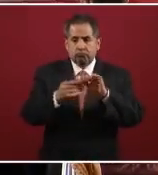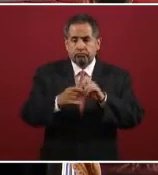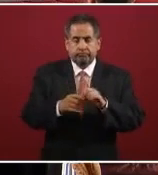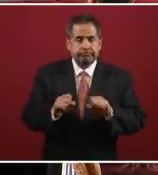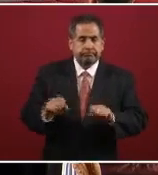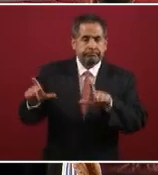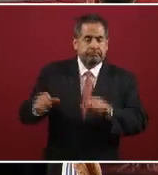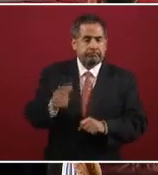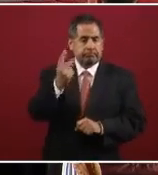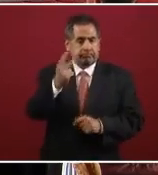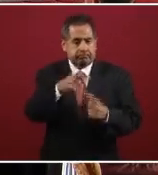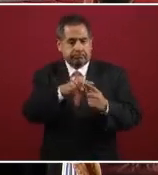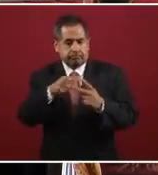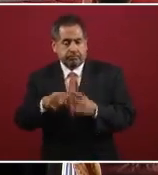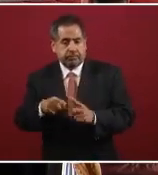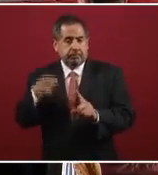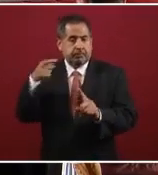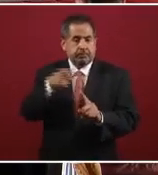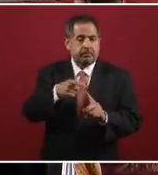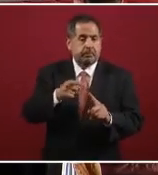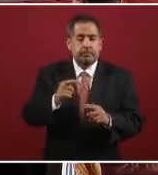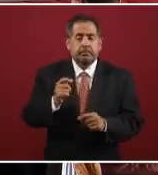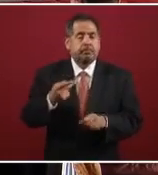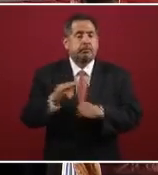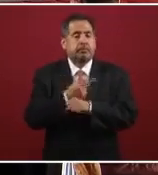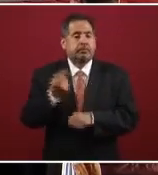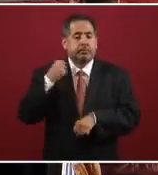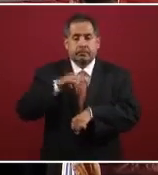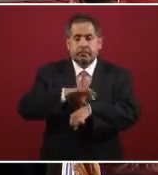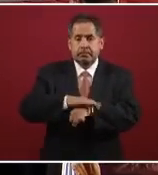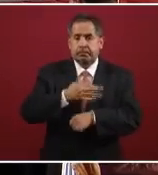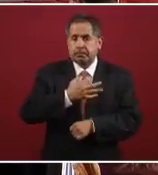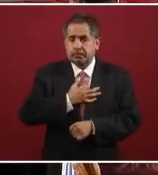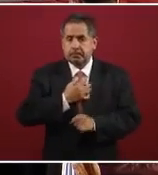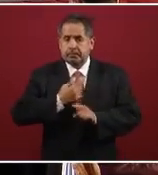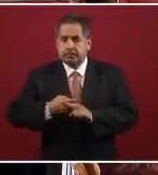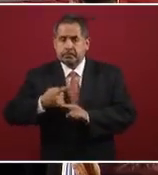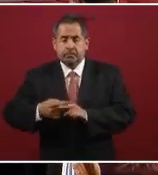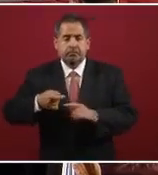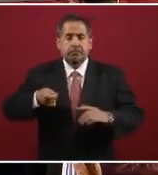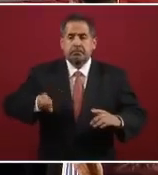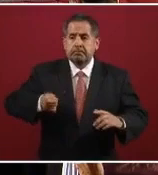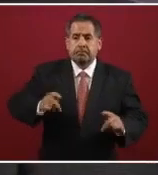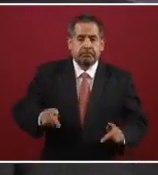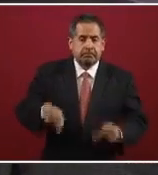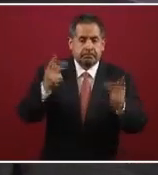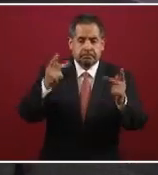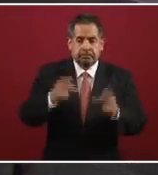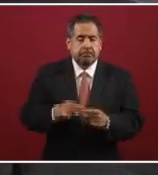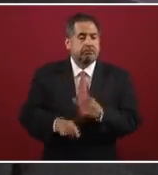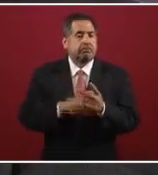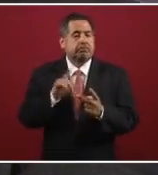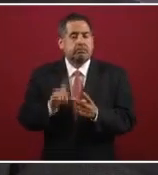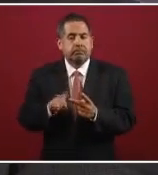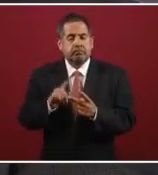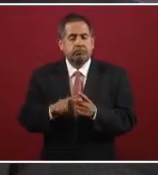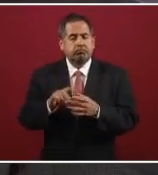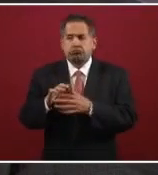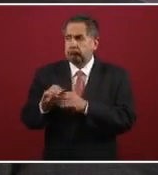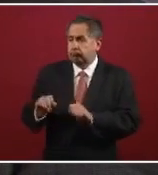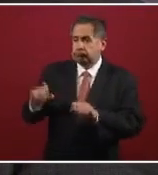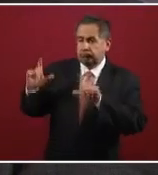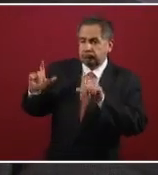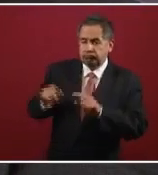contenidos el primero en los resultados de la subasta de joyas el día de ayer en los pinos y el segunda parte de una presentación